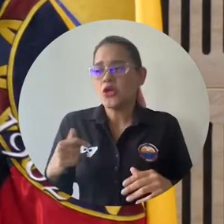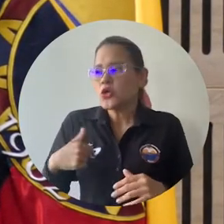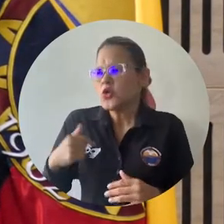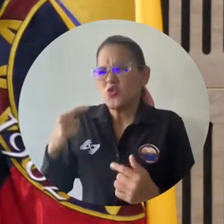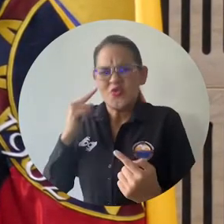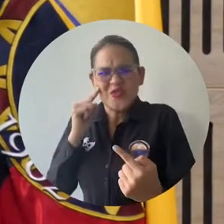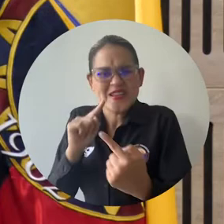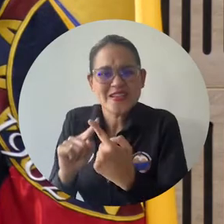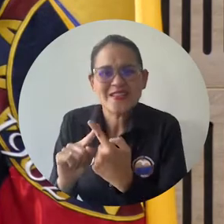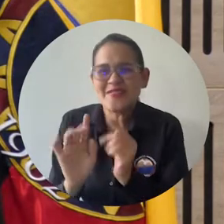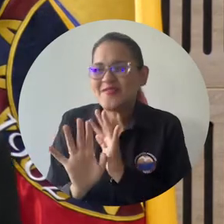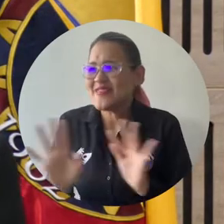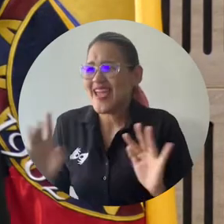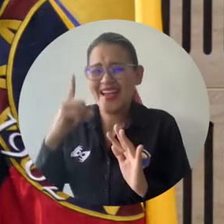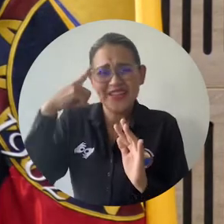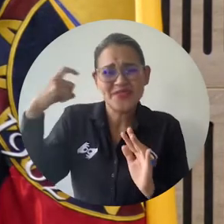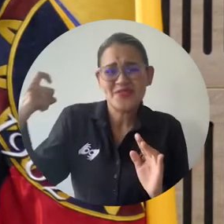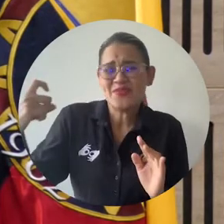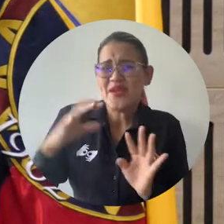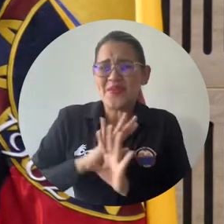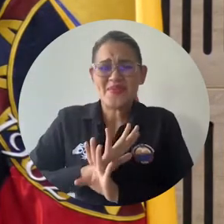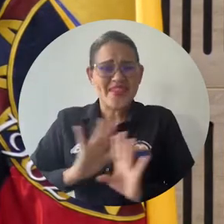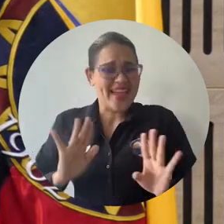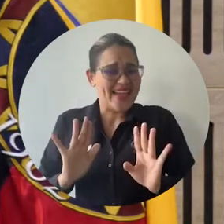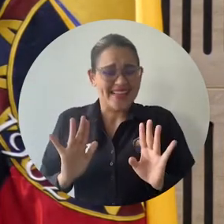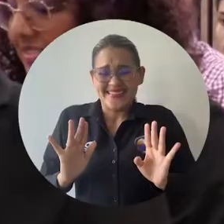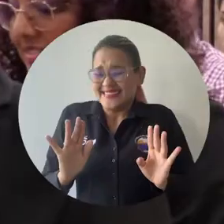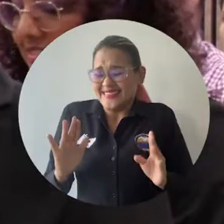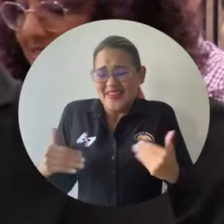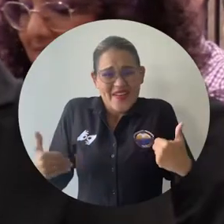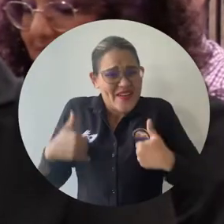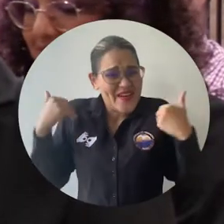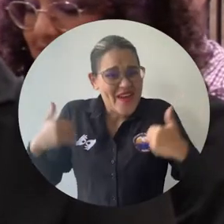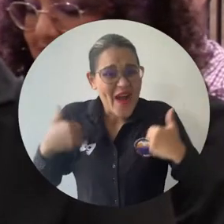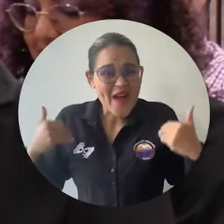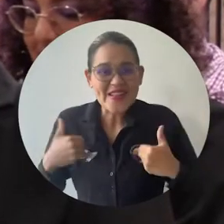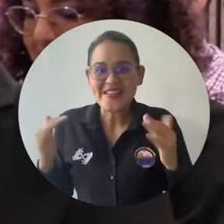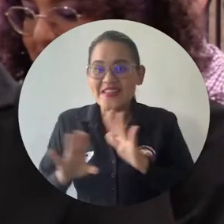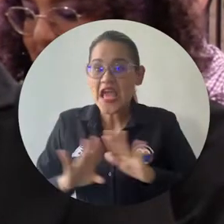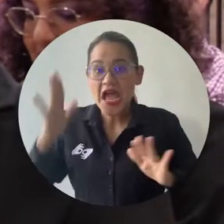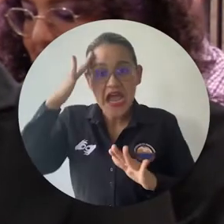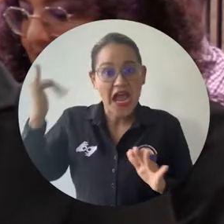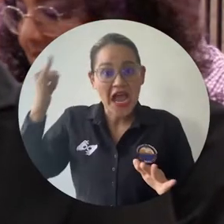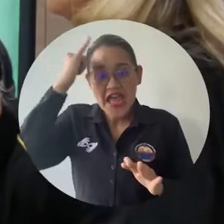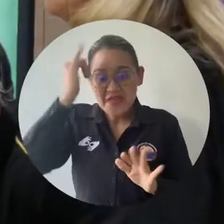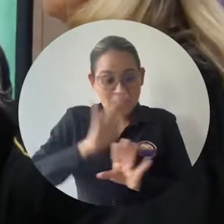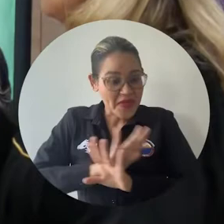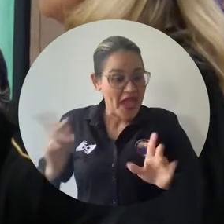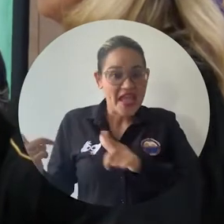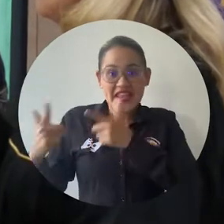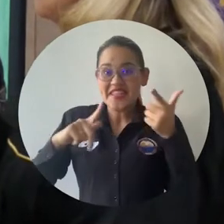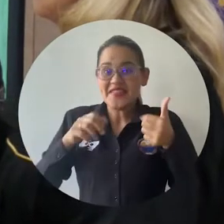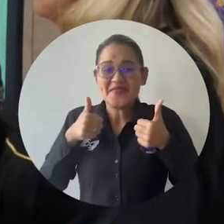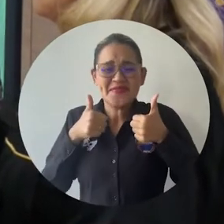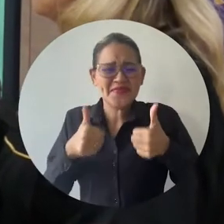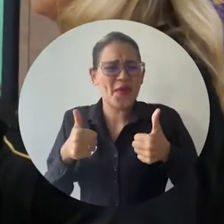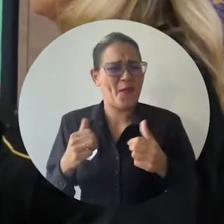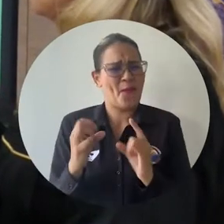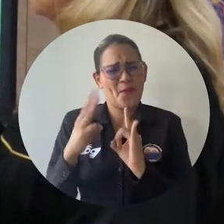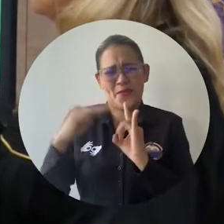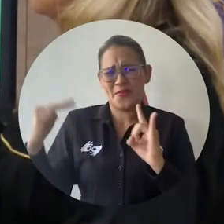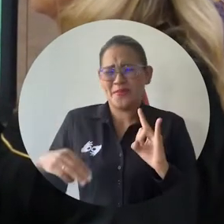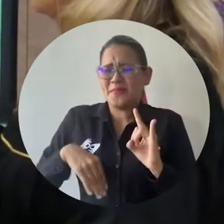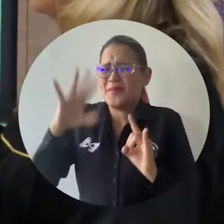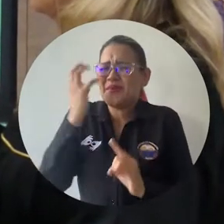joven que vino en busca de oportunidades. Y pues para mí es un orgullo haber terminado académicamente en esta universidad, una universidad